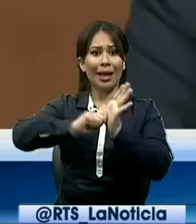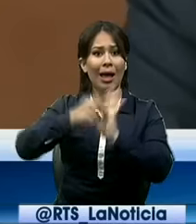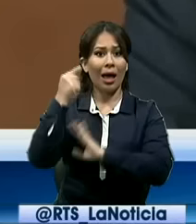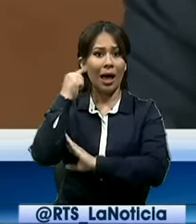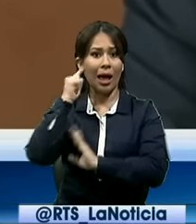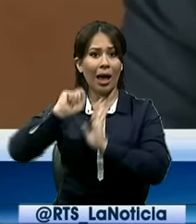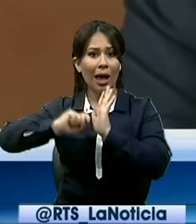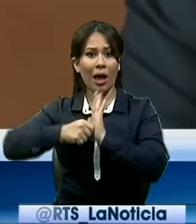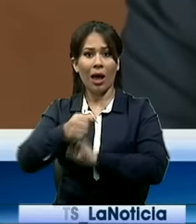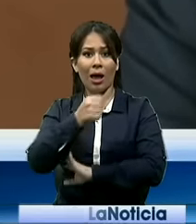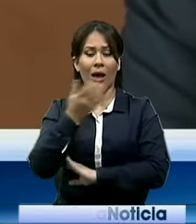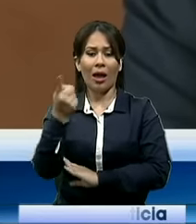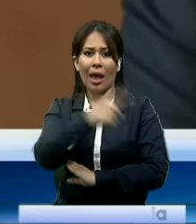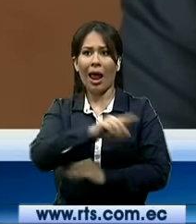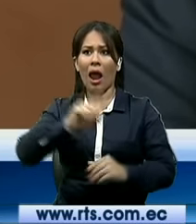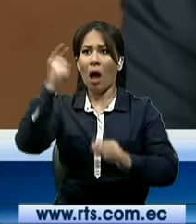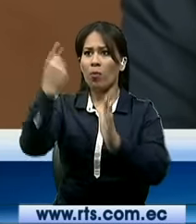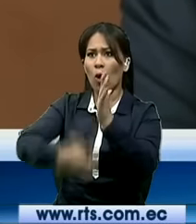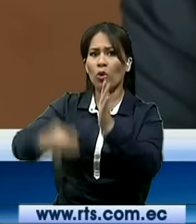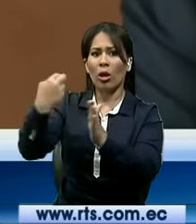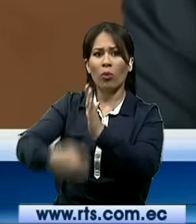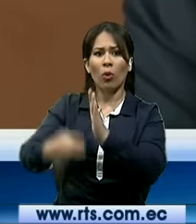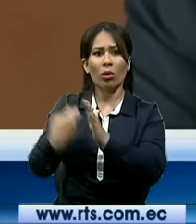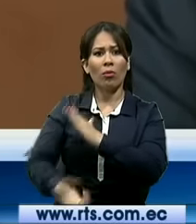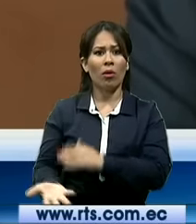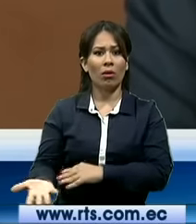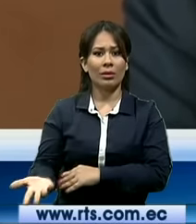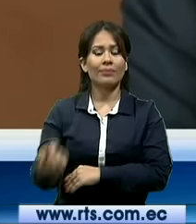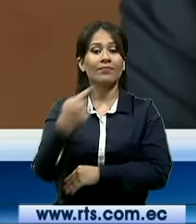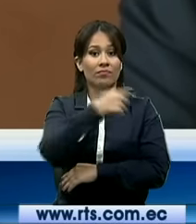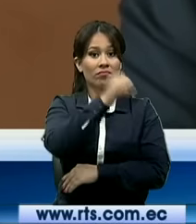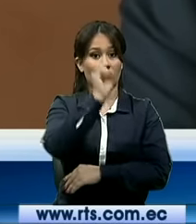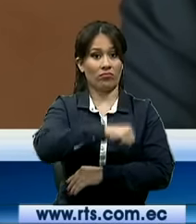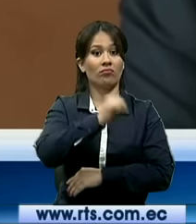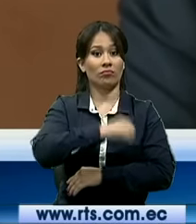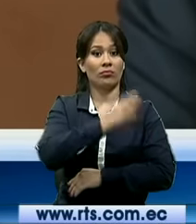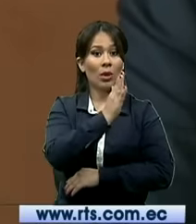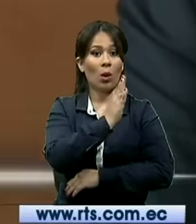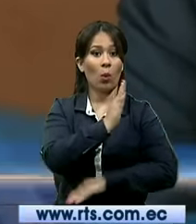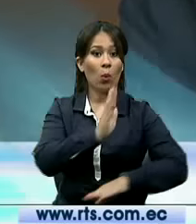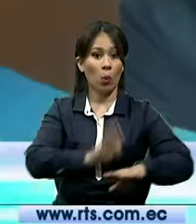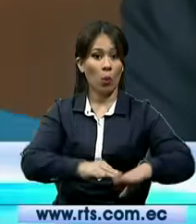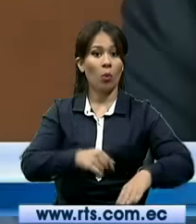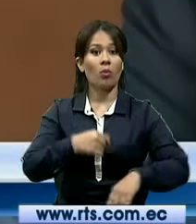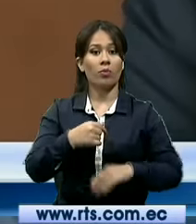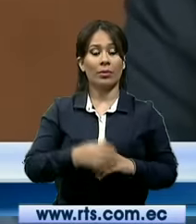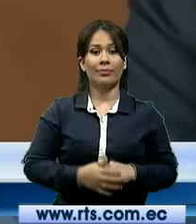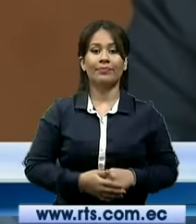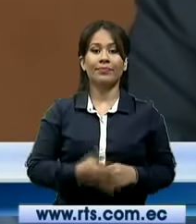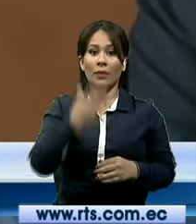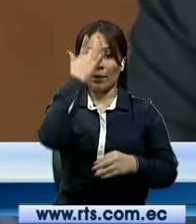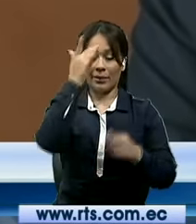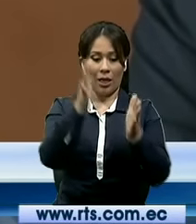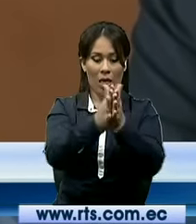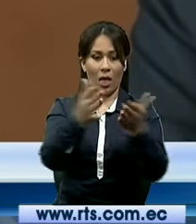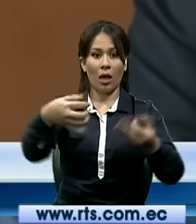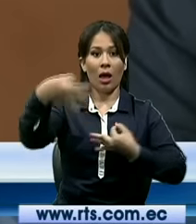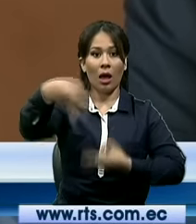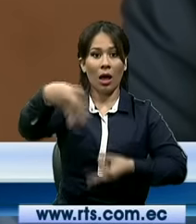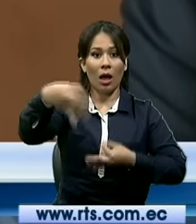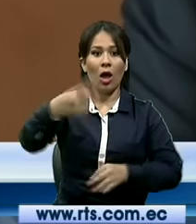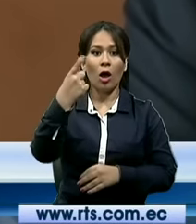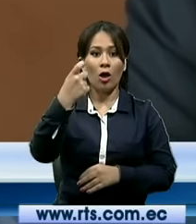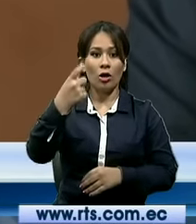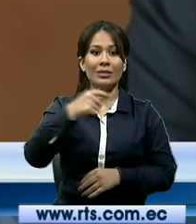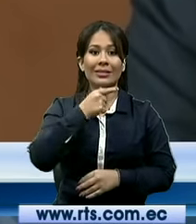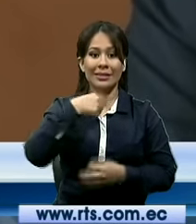El superintendente está seriamente implicado porque, como digo, hay documentos públicos, 11 resoluciones